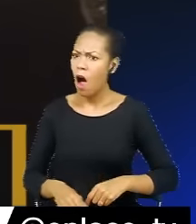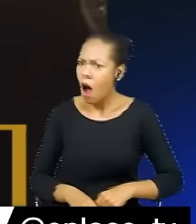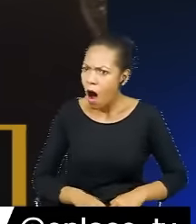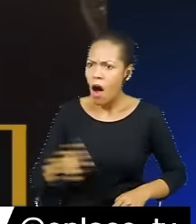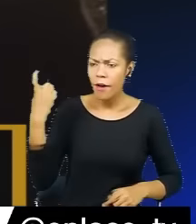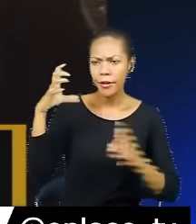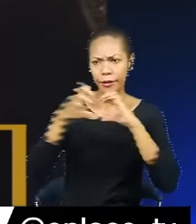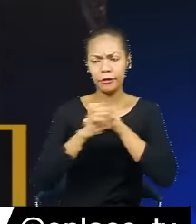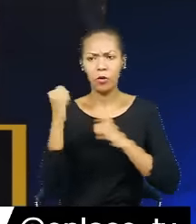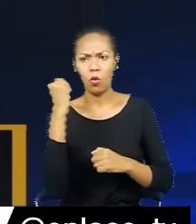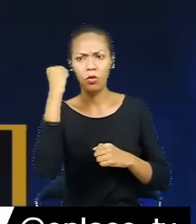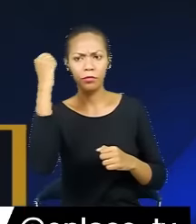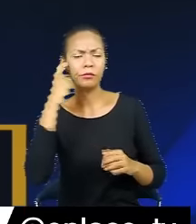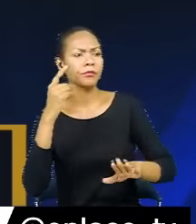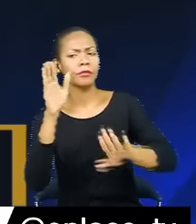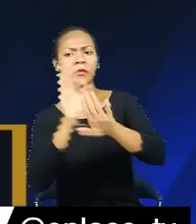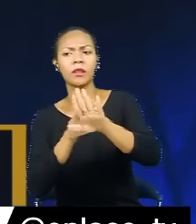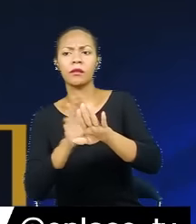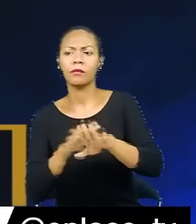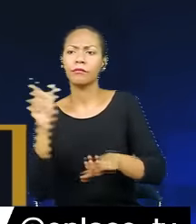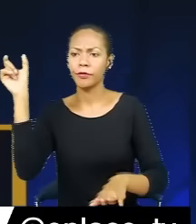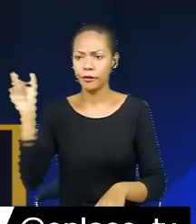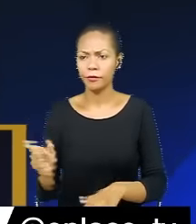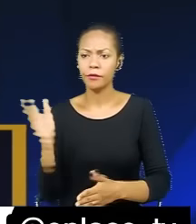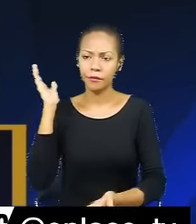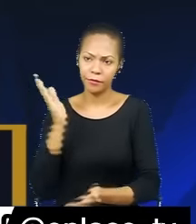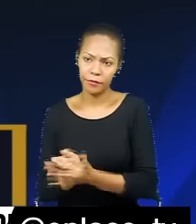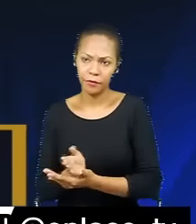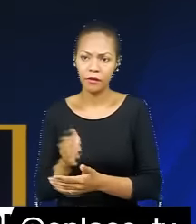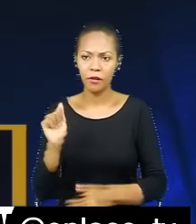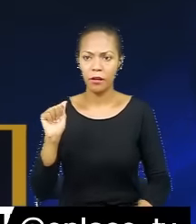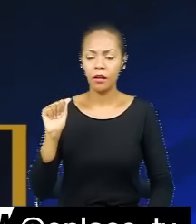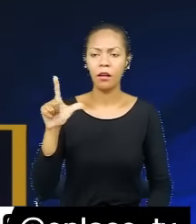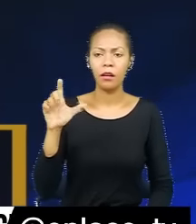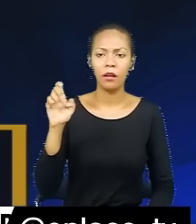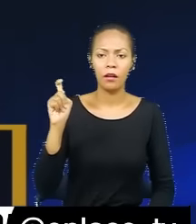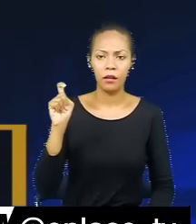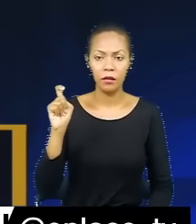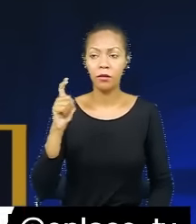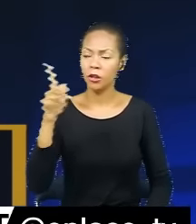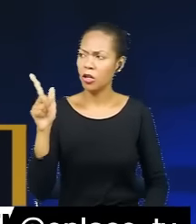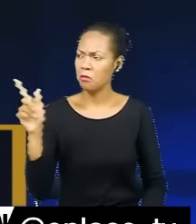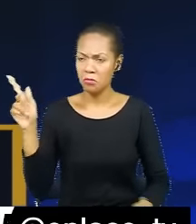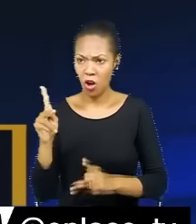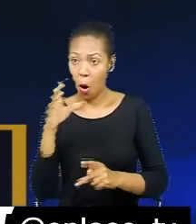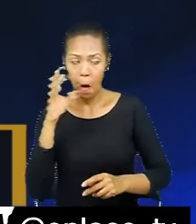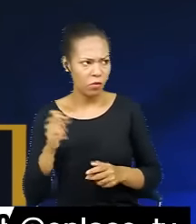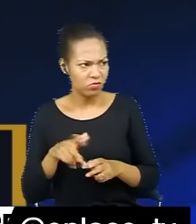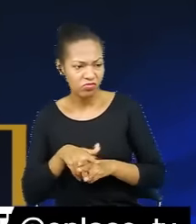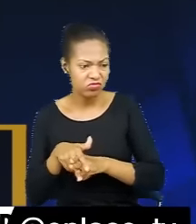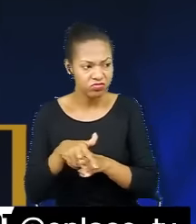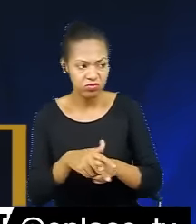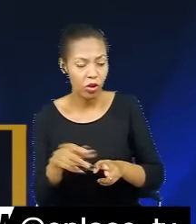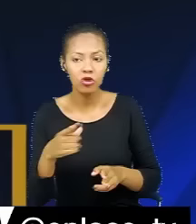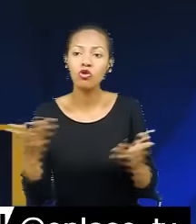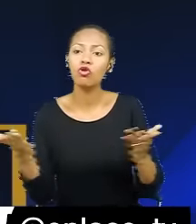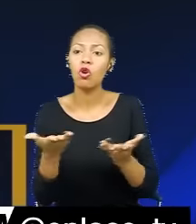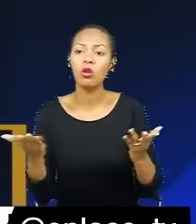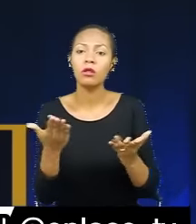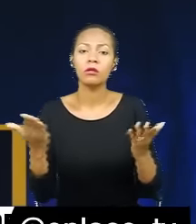denunció el atentado del que fue víctima Alex Castro, quien al parecer fue interceptado por hombres en inmediaciones del pozo 2235 del